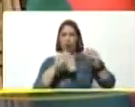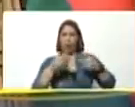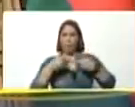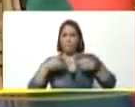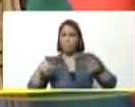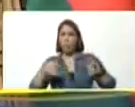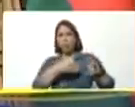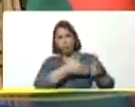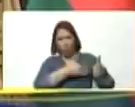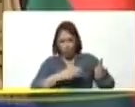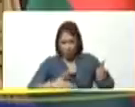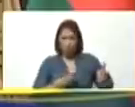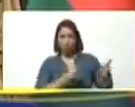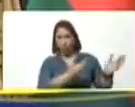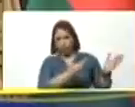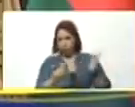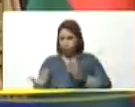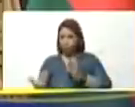que pueda venir desde allá